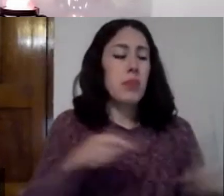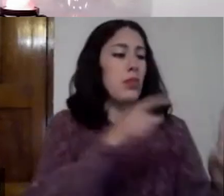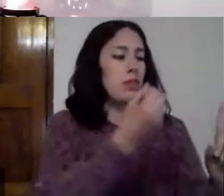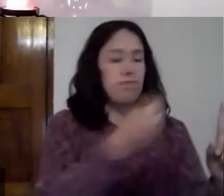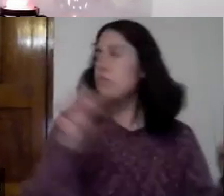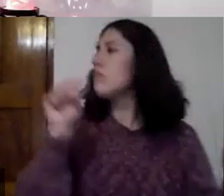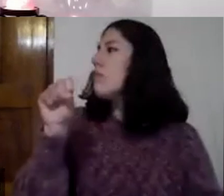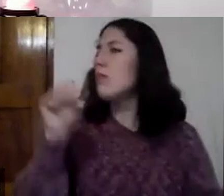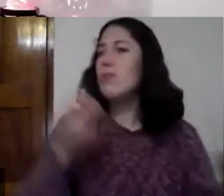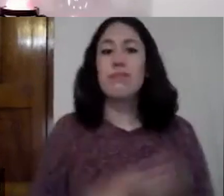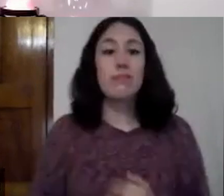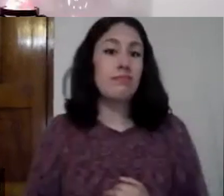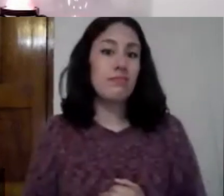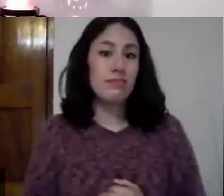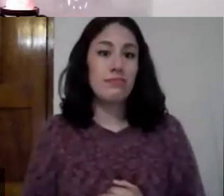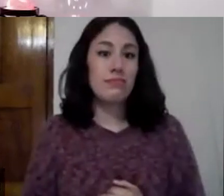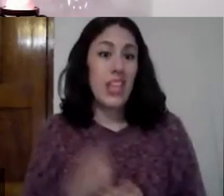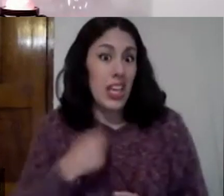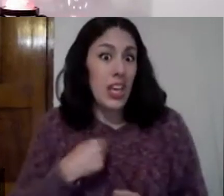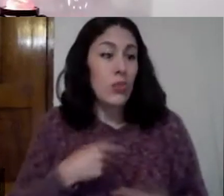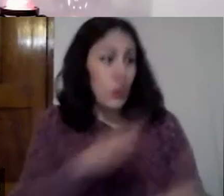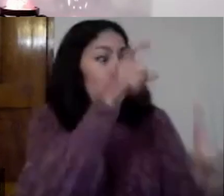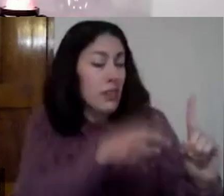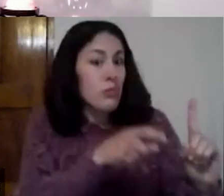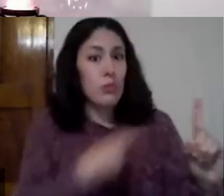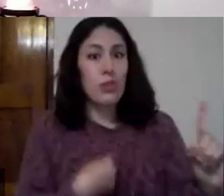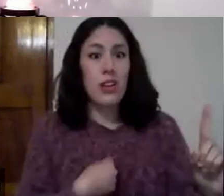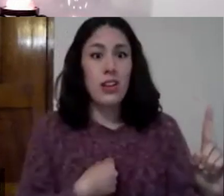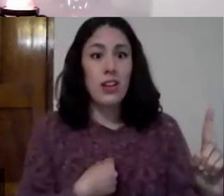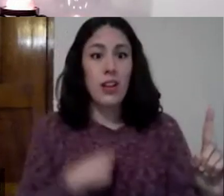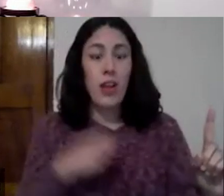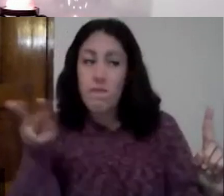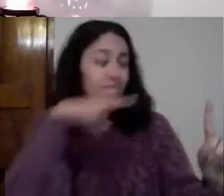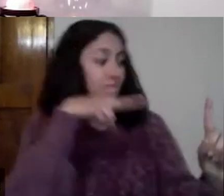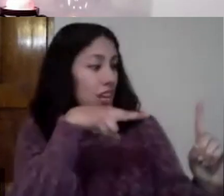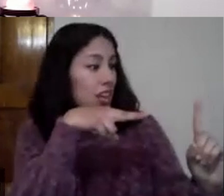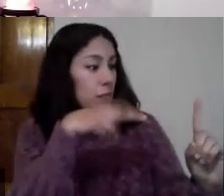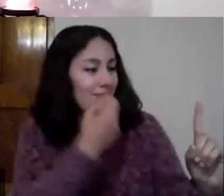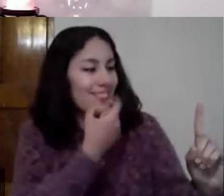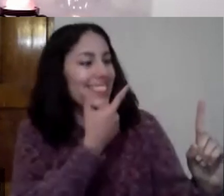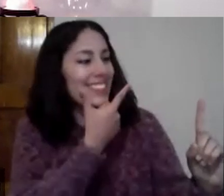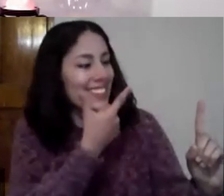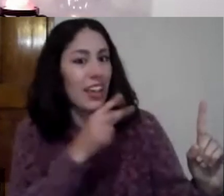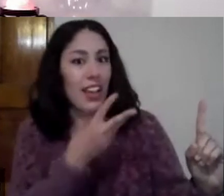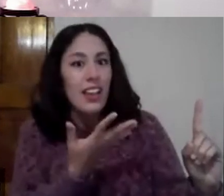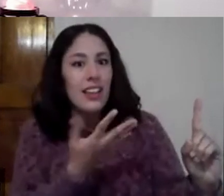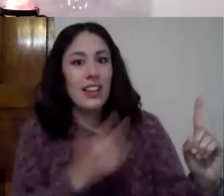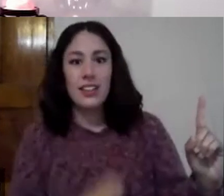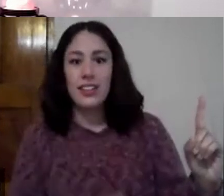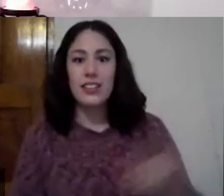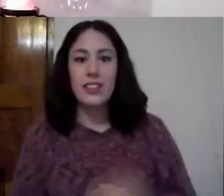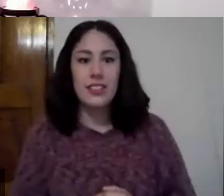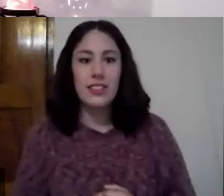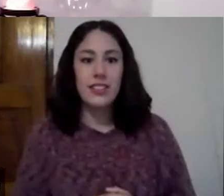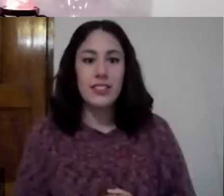y soy una persona y aquí estoy existo entonces en darle la dignidad a alguien a